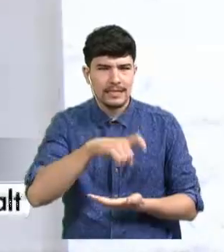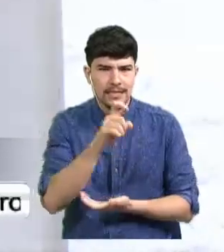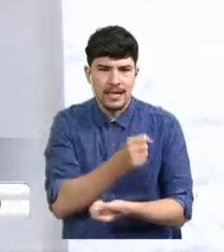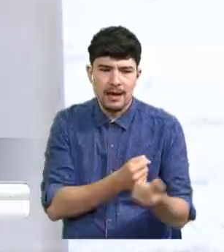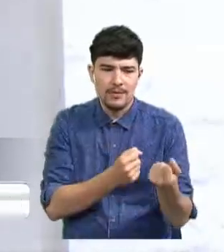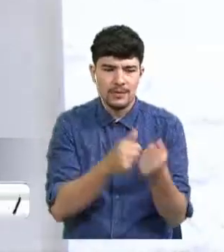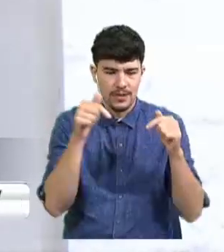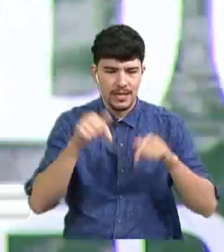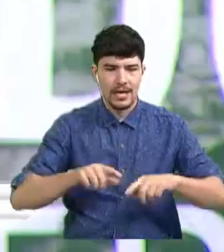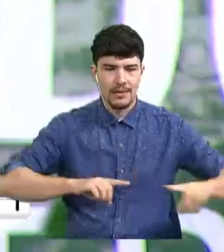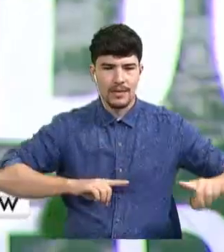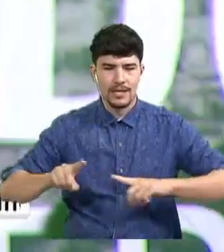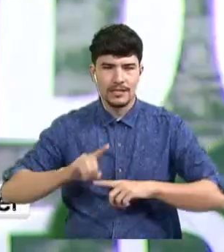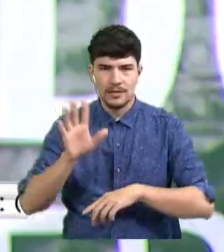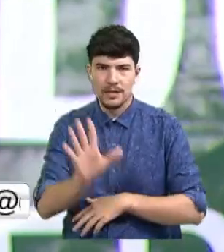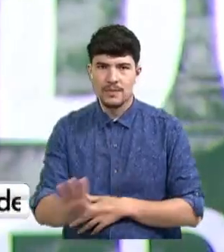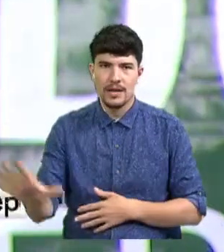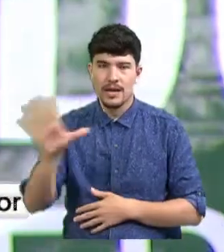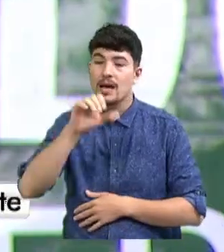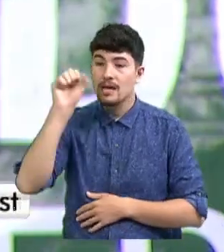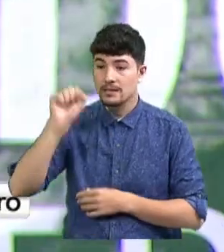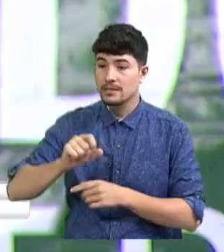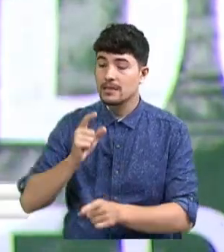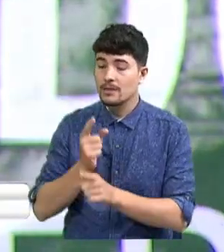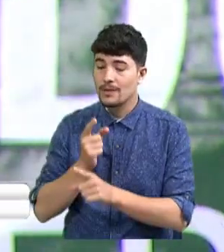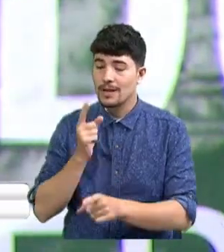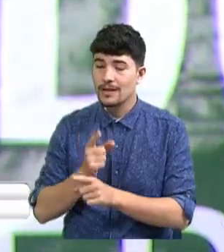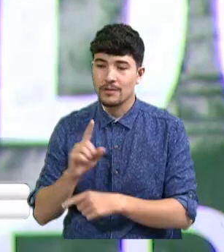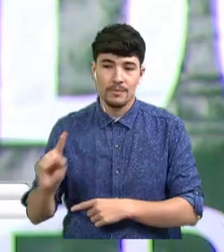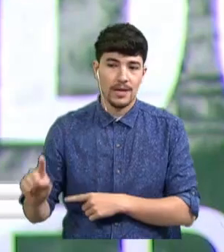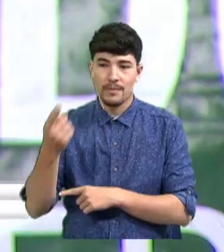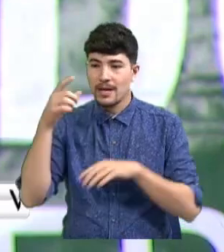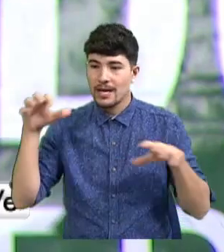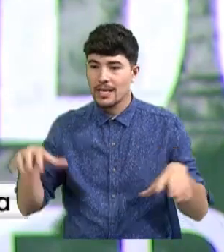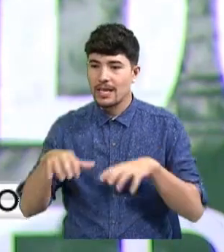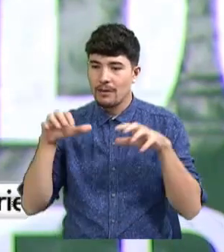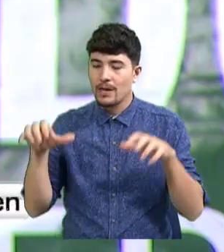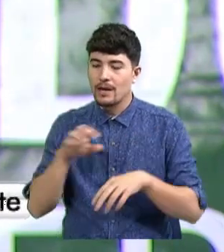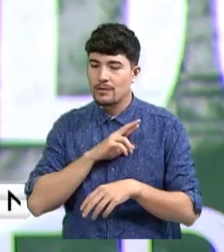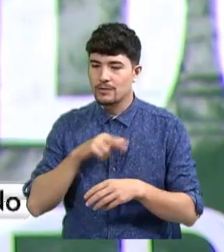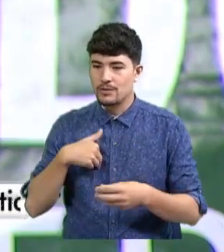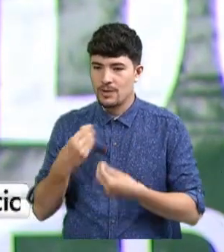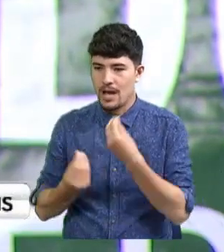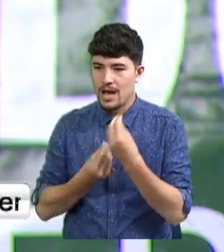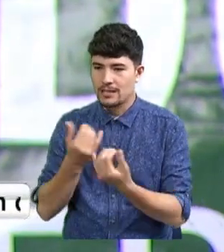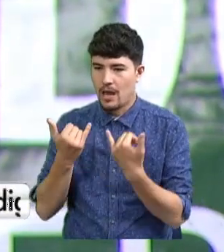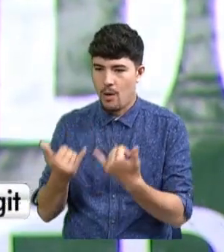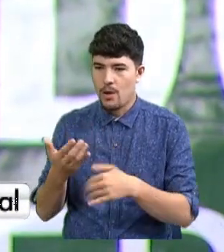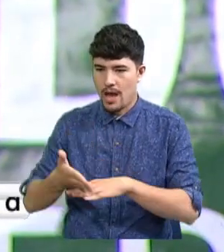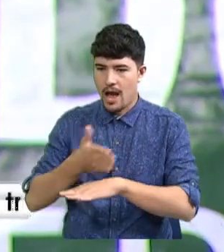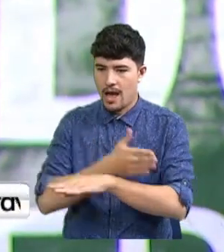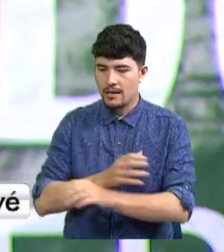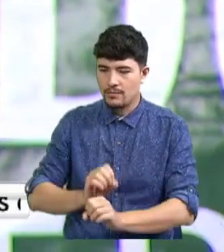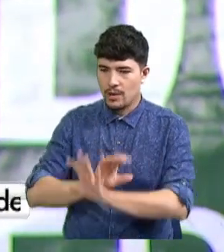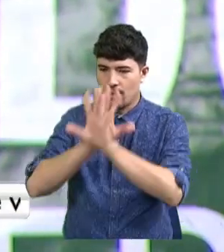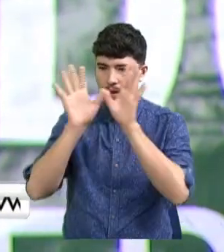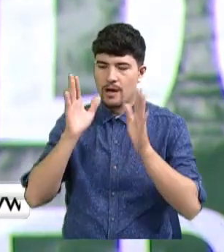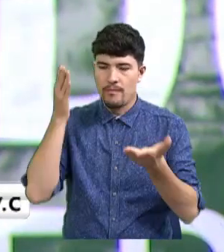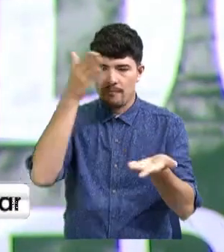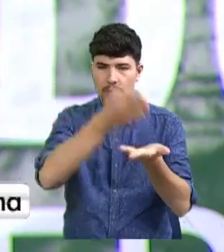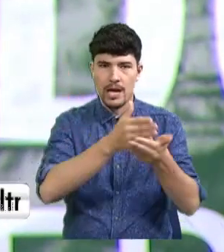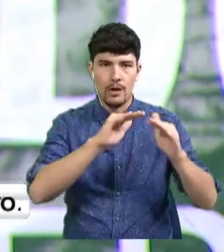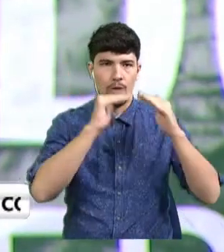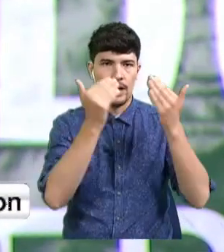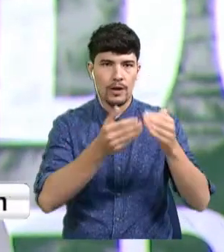de la Administración Departamental. Así es, María Ángel, esa fue la primera actividad que tuvimos en la mañana del día de hoy. Estuvimos en el colegio